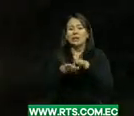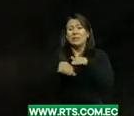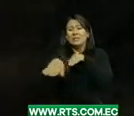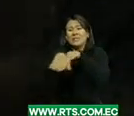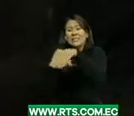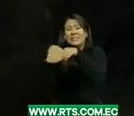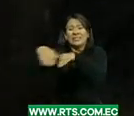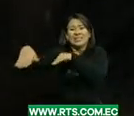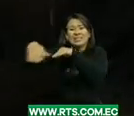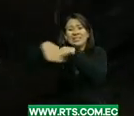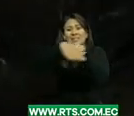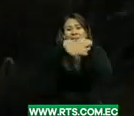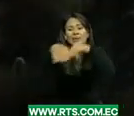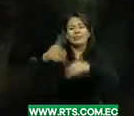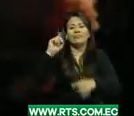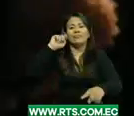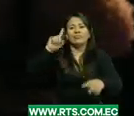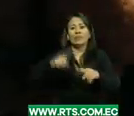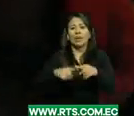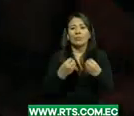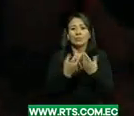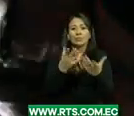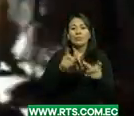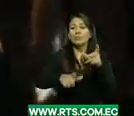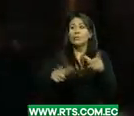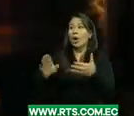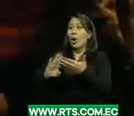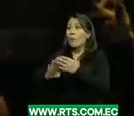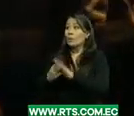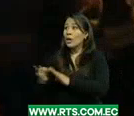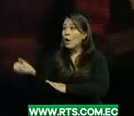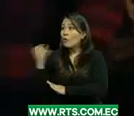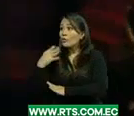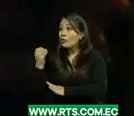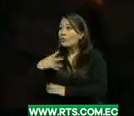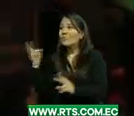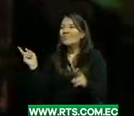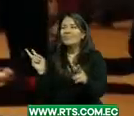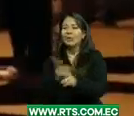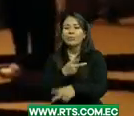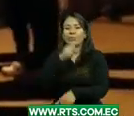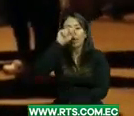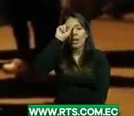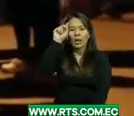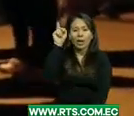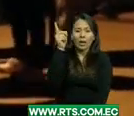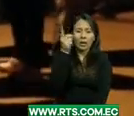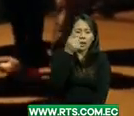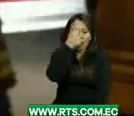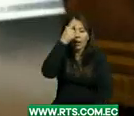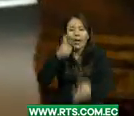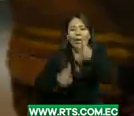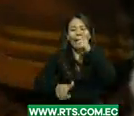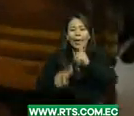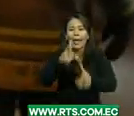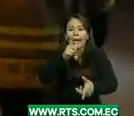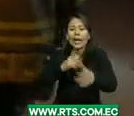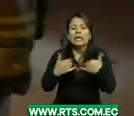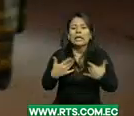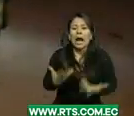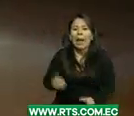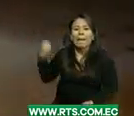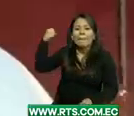vehicular y, lo peor de todo, a una buena cantidad de la población que se encontraba en estado de ebriedad, que muchos de ellos intentaron agredir a